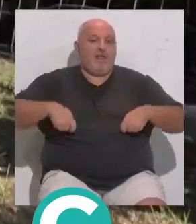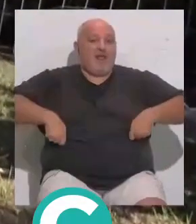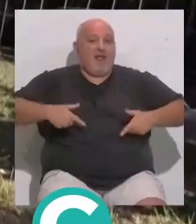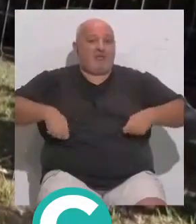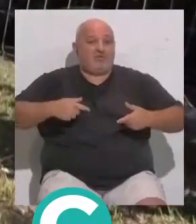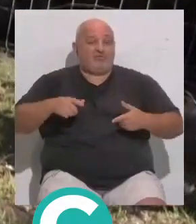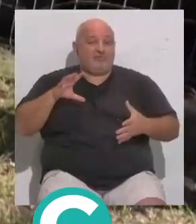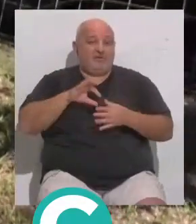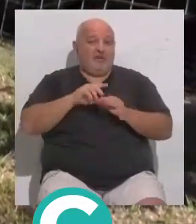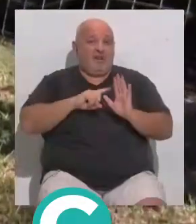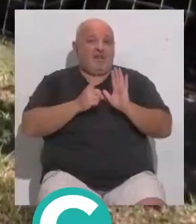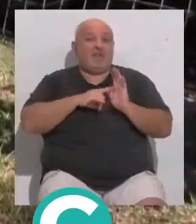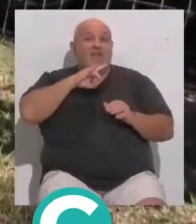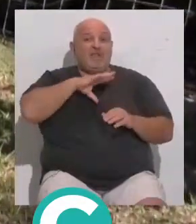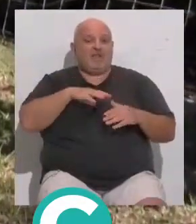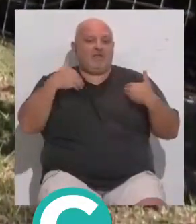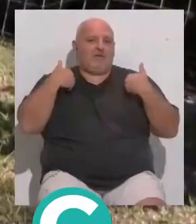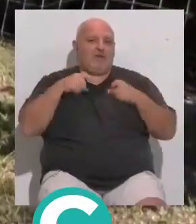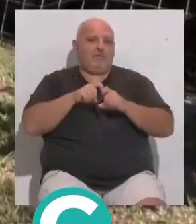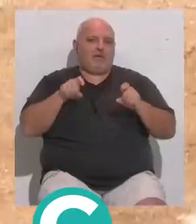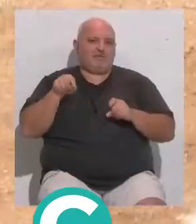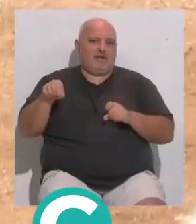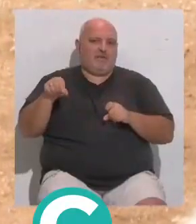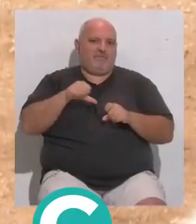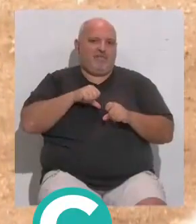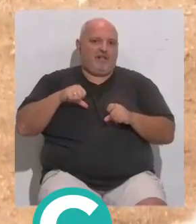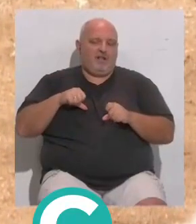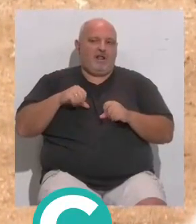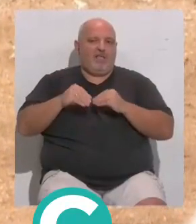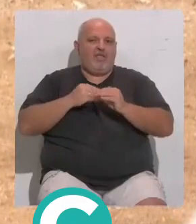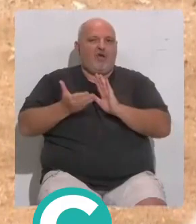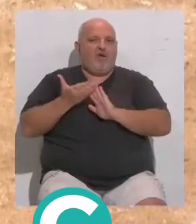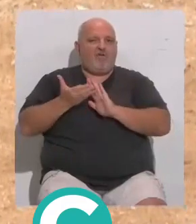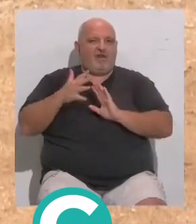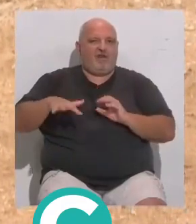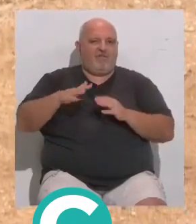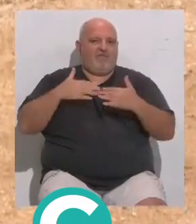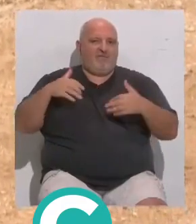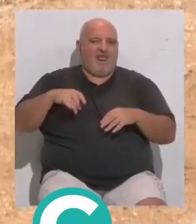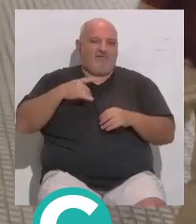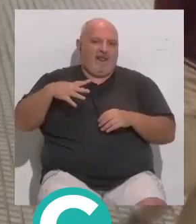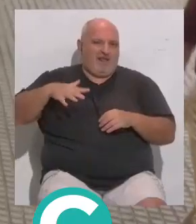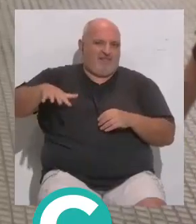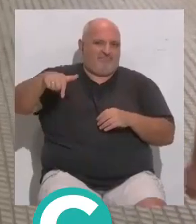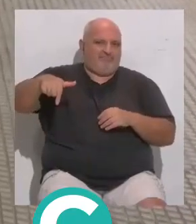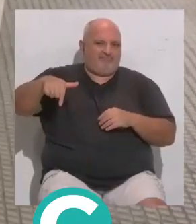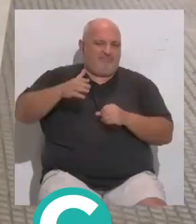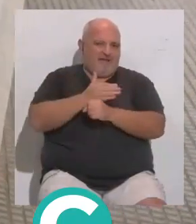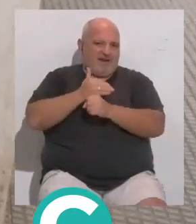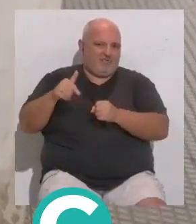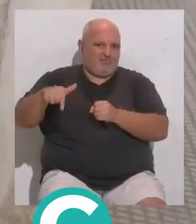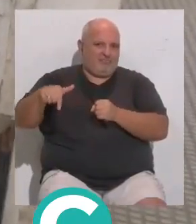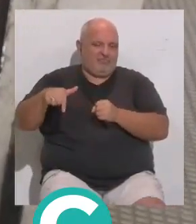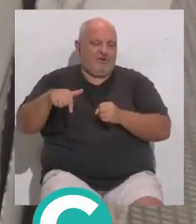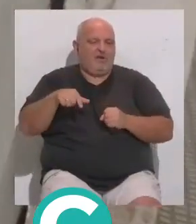con arreglo a la ley, corren de parte de la empresa promotora que está realizando las obras en la finca de Bahía Blanca. Cabe destacar que estos son